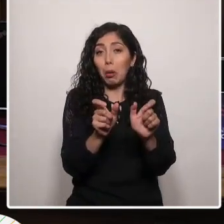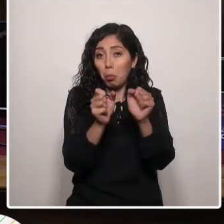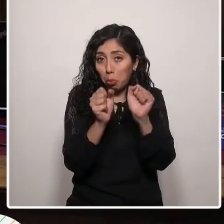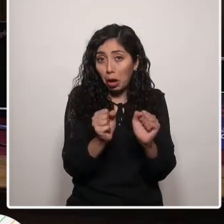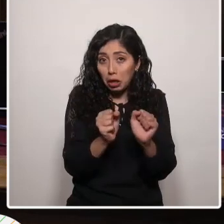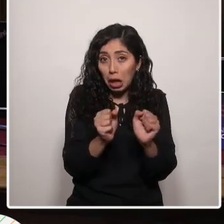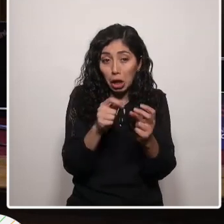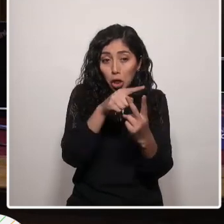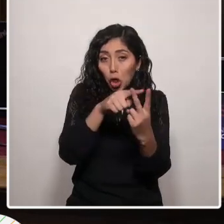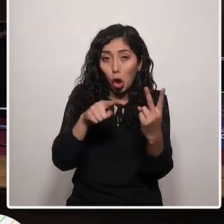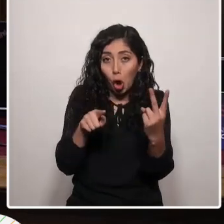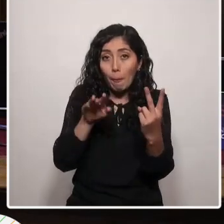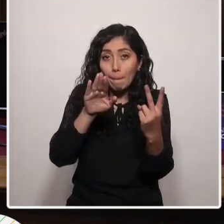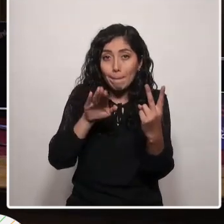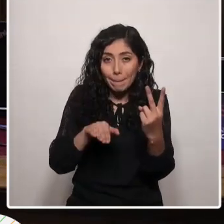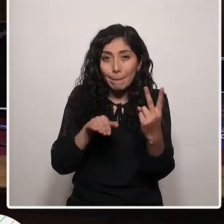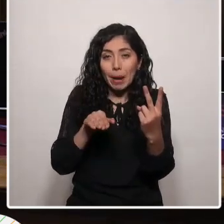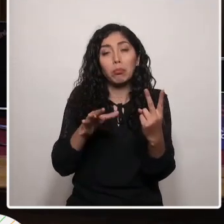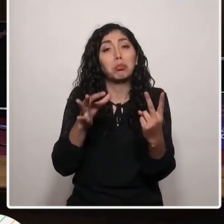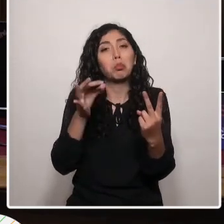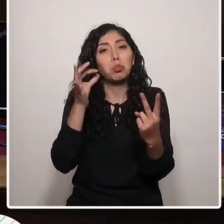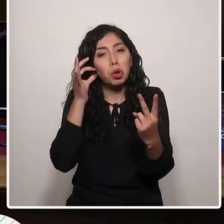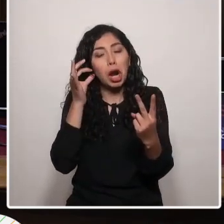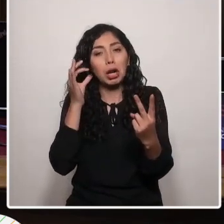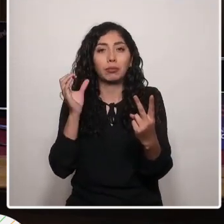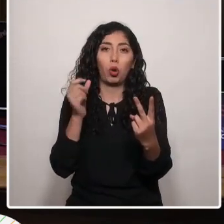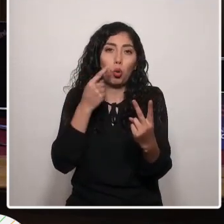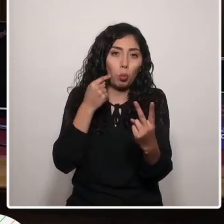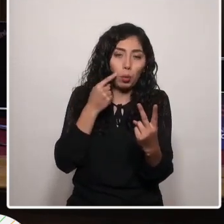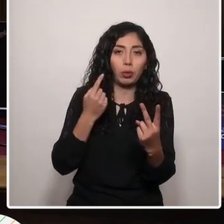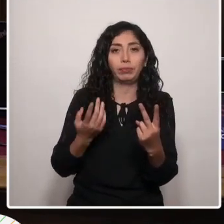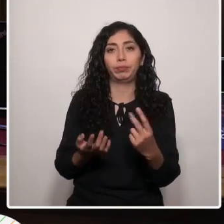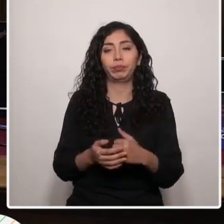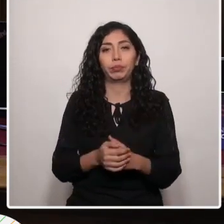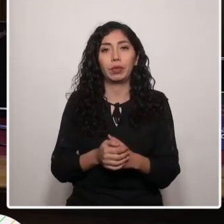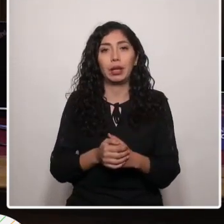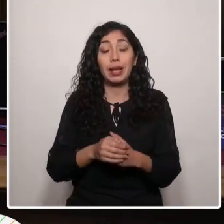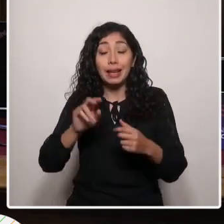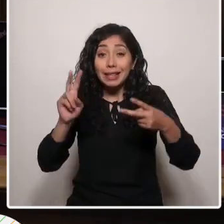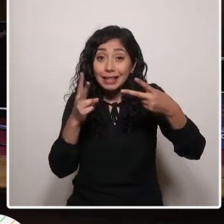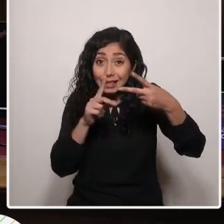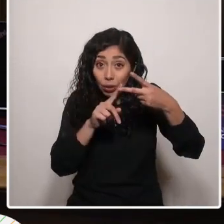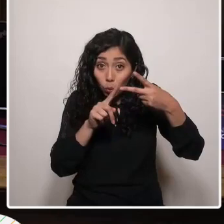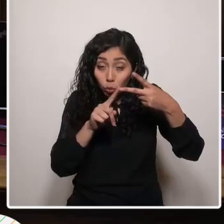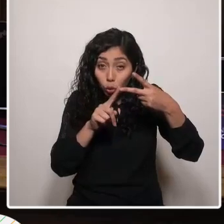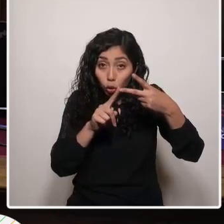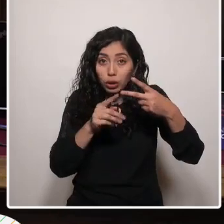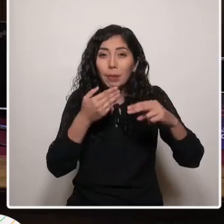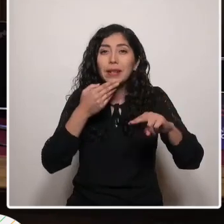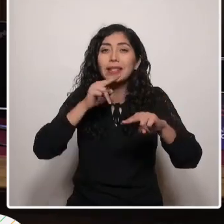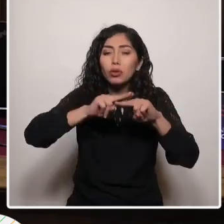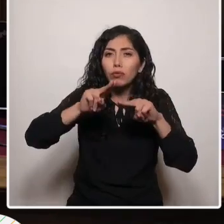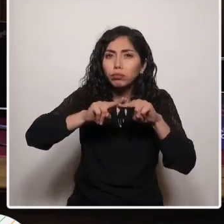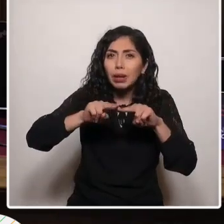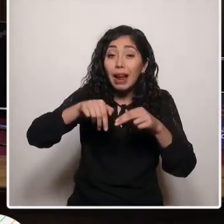personas de un mismo género. En segundo lugar, resolver si la elección va a